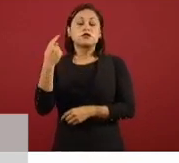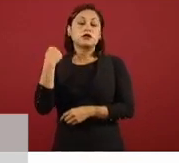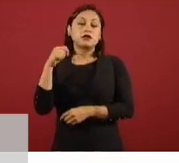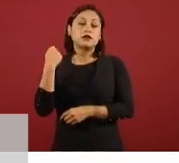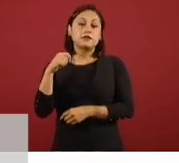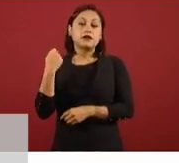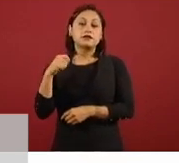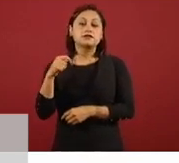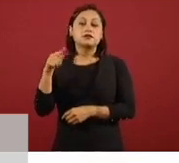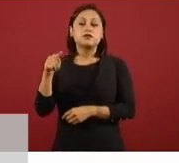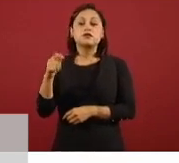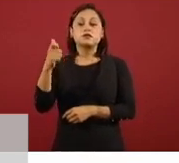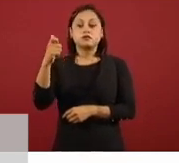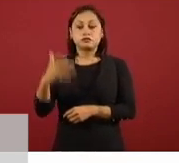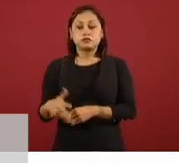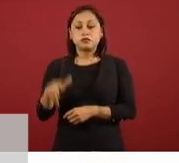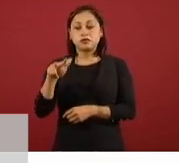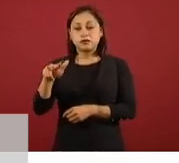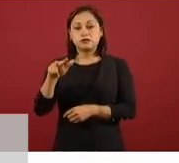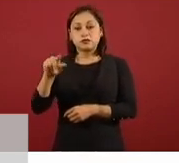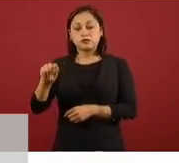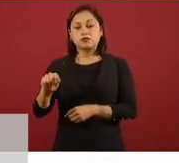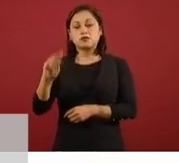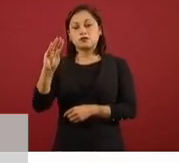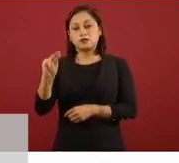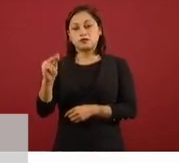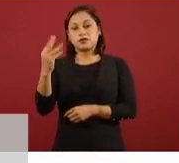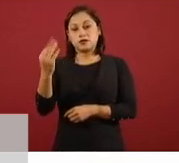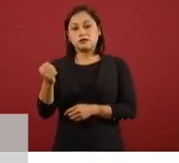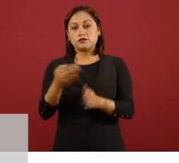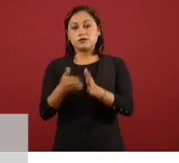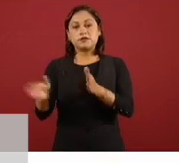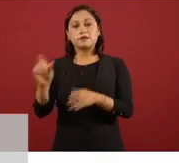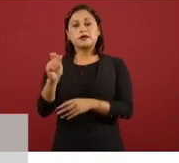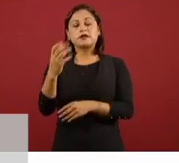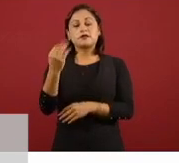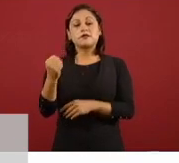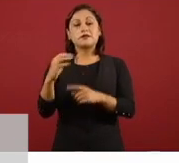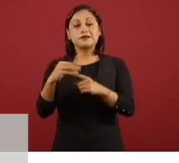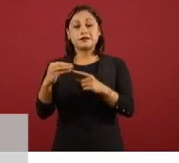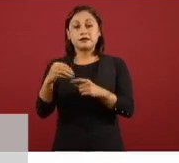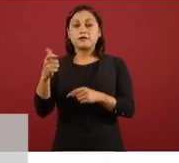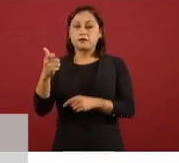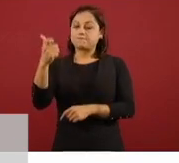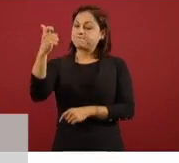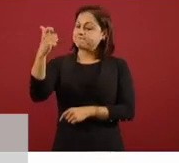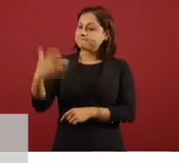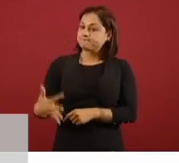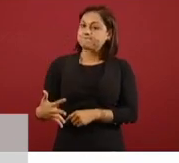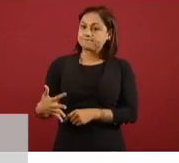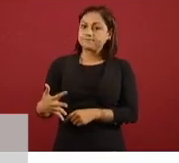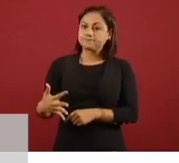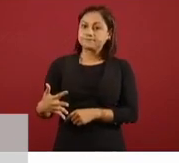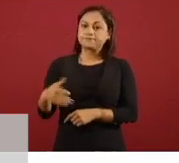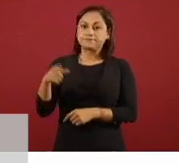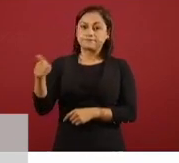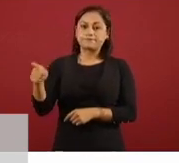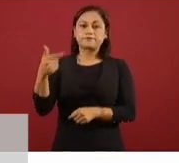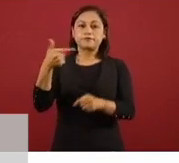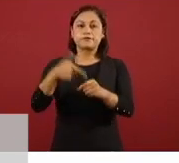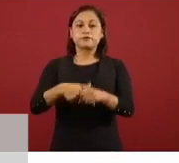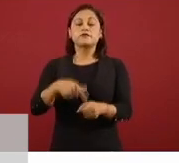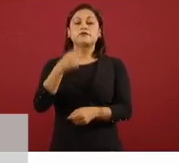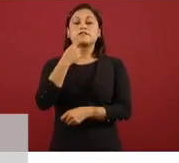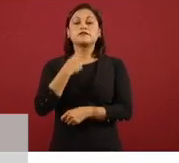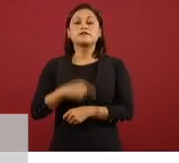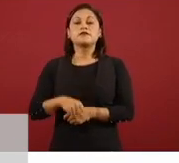reitera el presidente que no habrá nuevas rondas petroleras hasta que no haya producción en los 110 contratos otorgados y reafirma que existe una